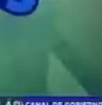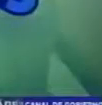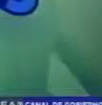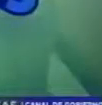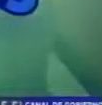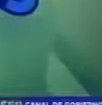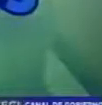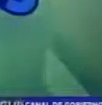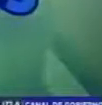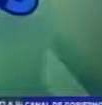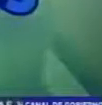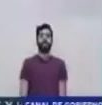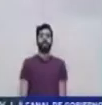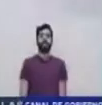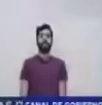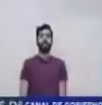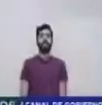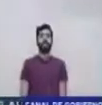Ciencias Naturales.